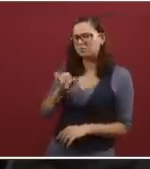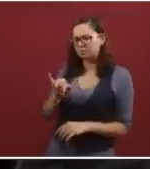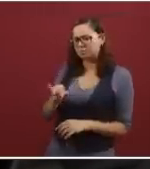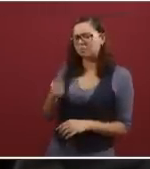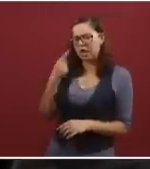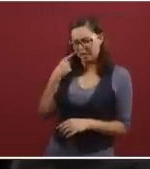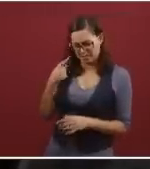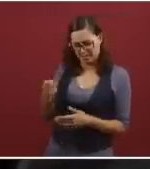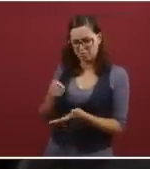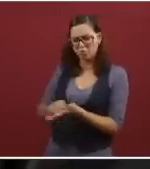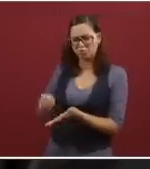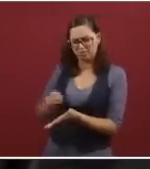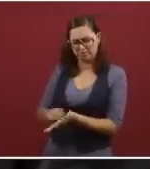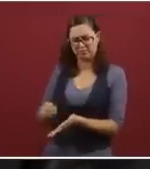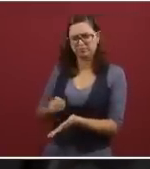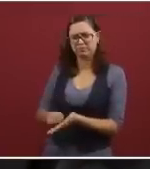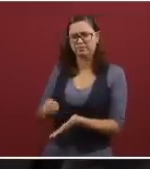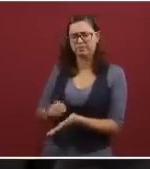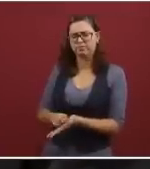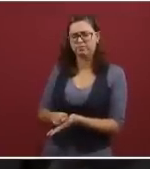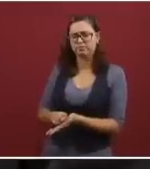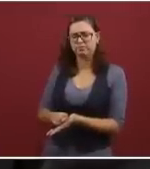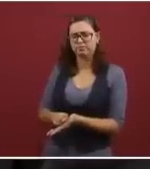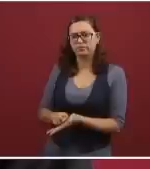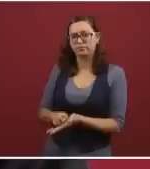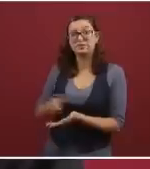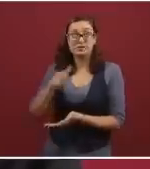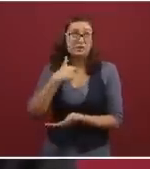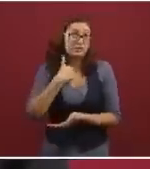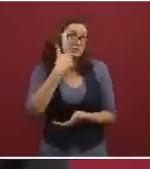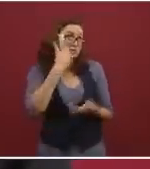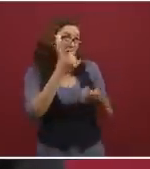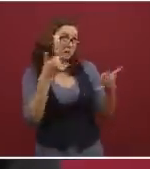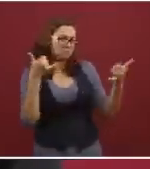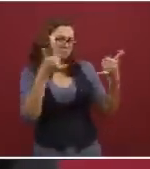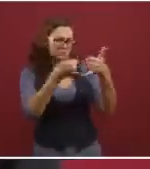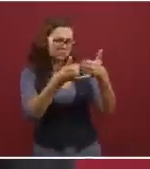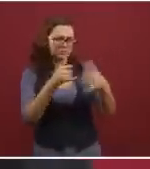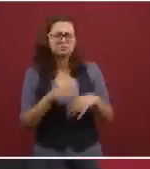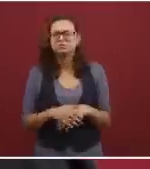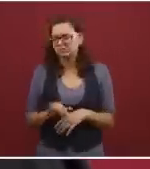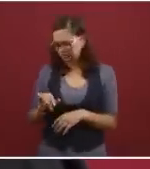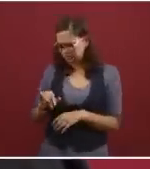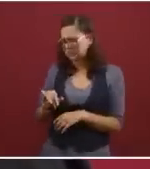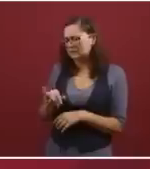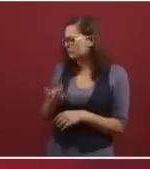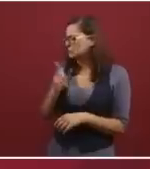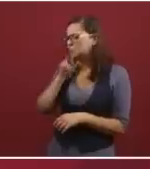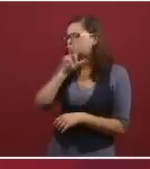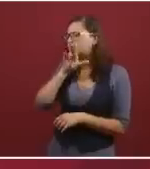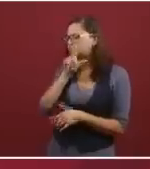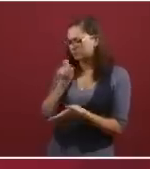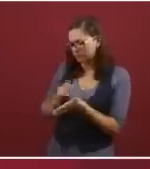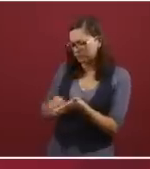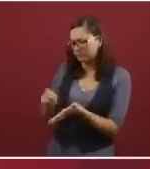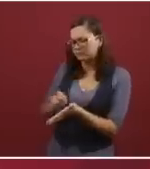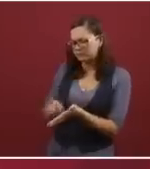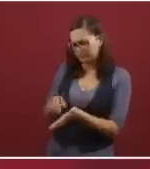Apunta, le doy tu teléfono. Ah, porque quiere hablar con usted. Sí. Y dile a tu papito